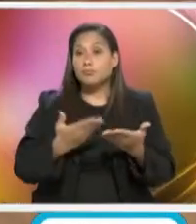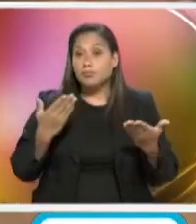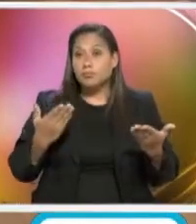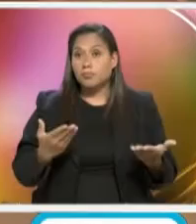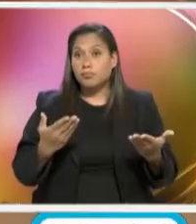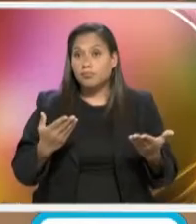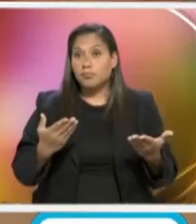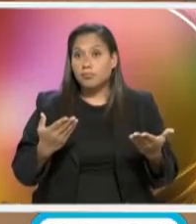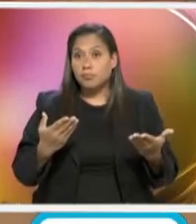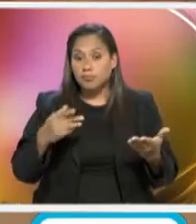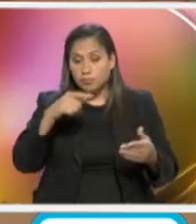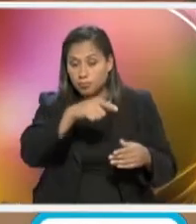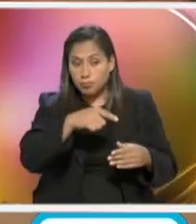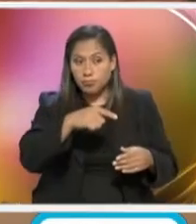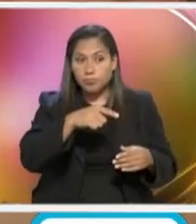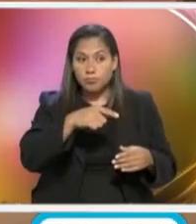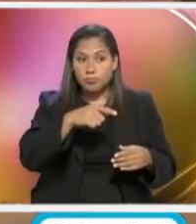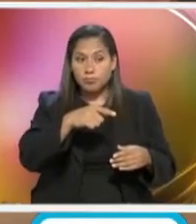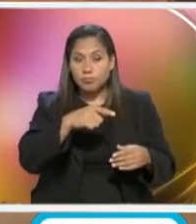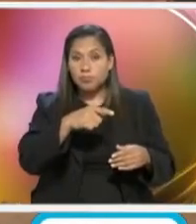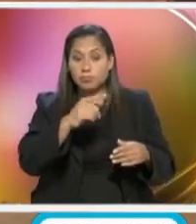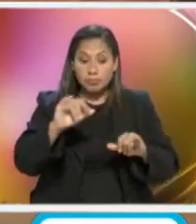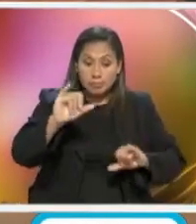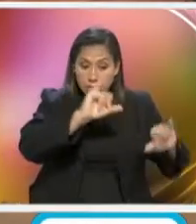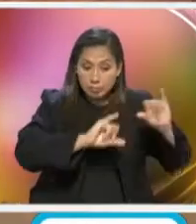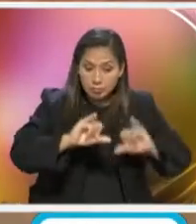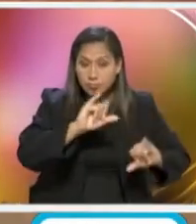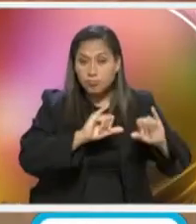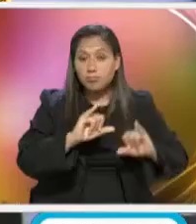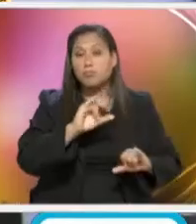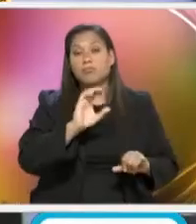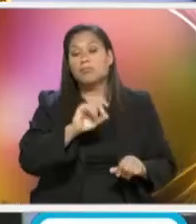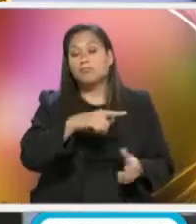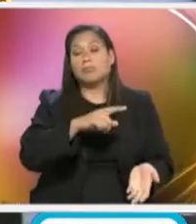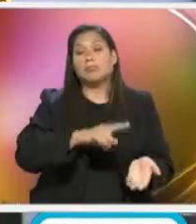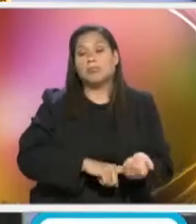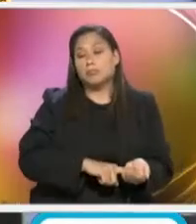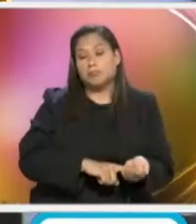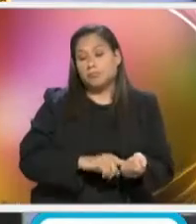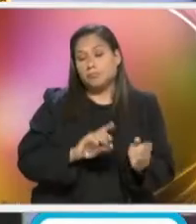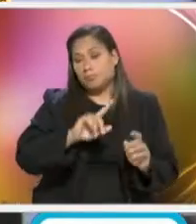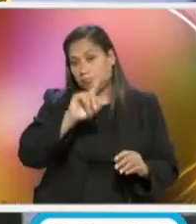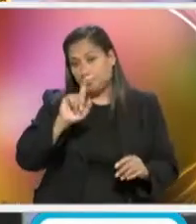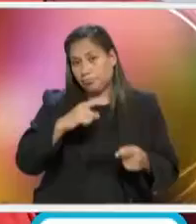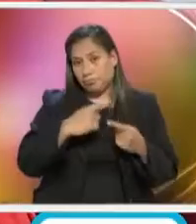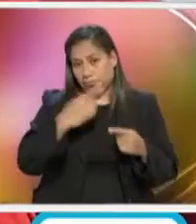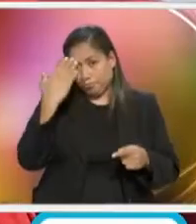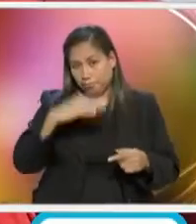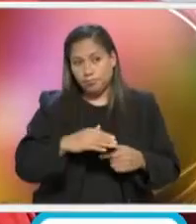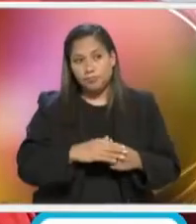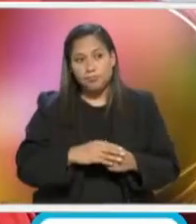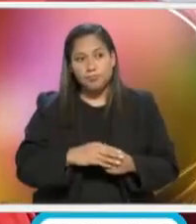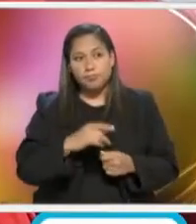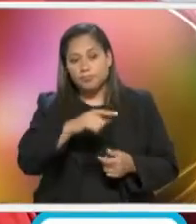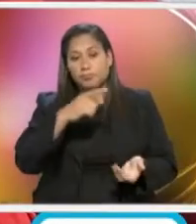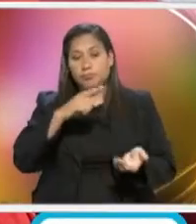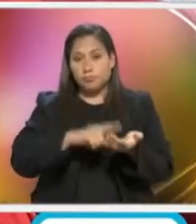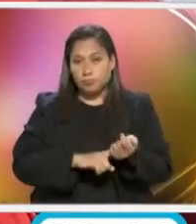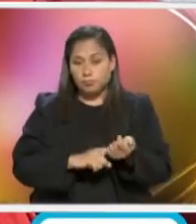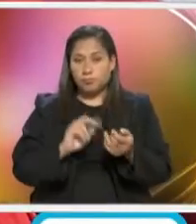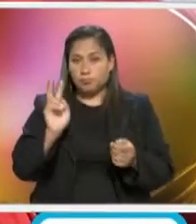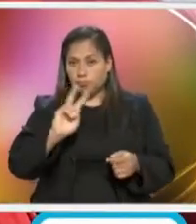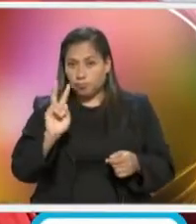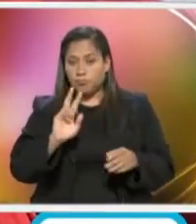pues no sabemos si tiene muchos químicos o es transgénico, ¿no? Muy bien, entonces teniendo estos macronutrientes ya listos,